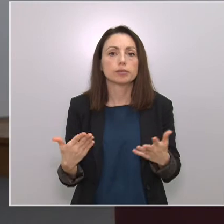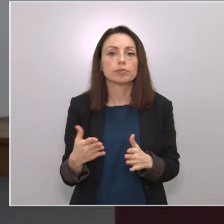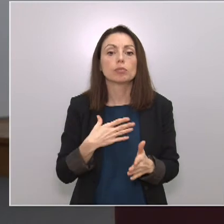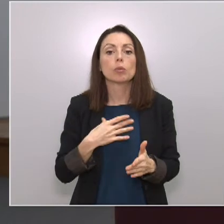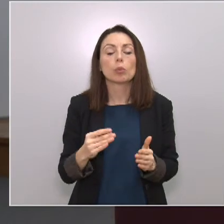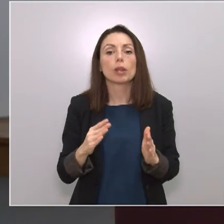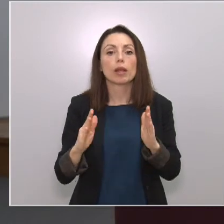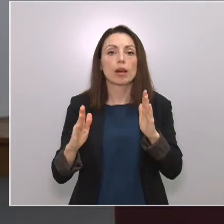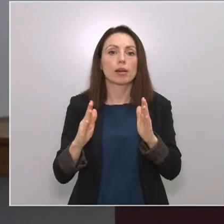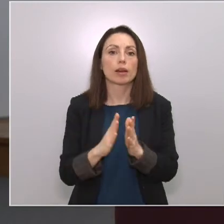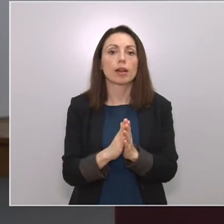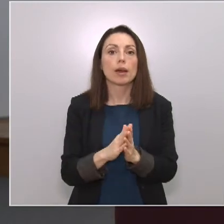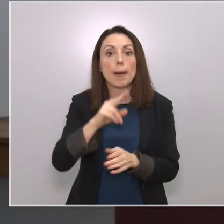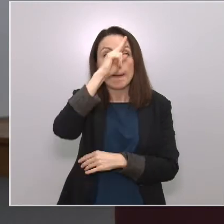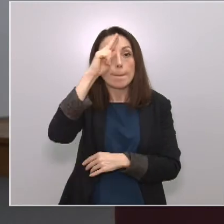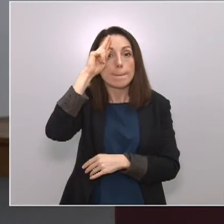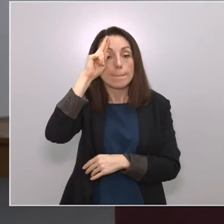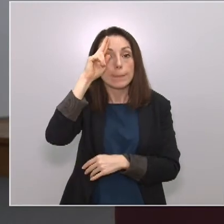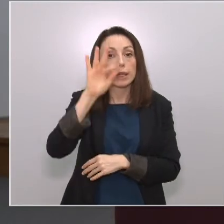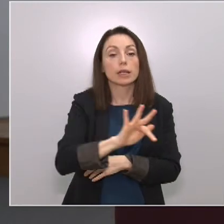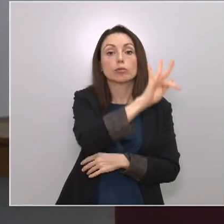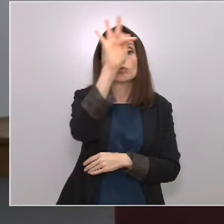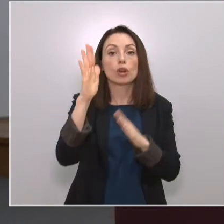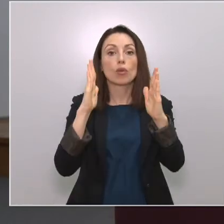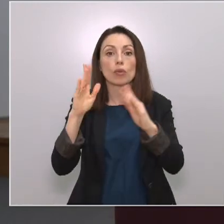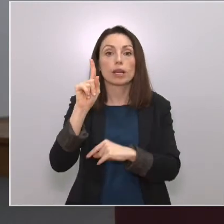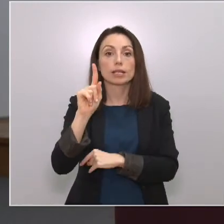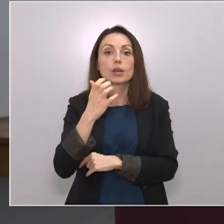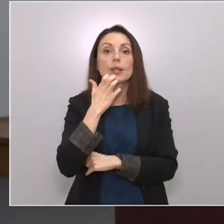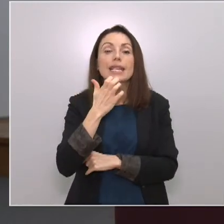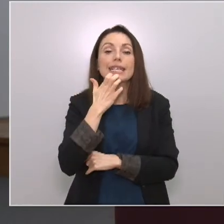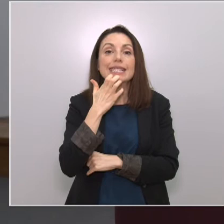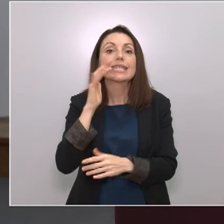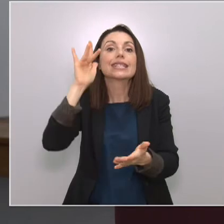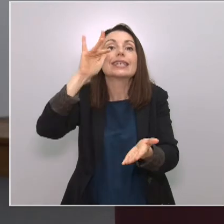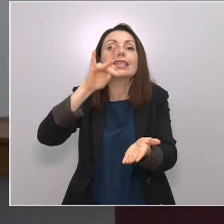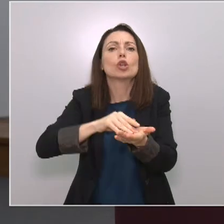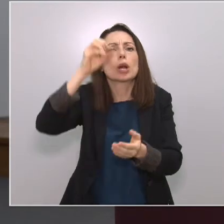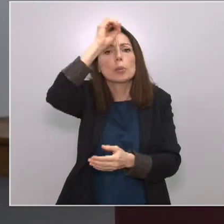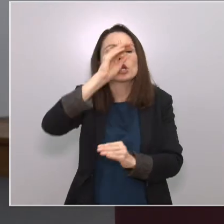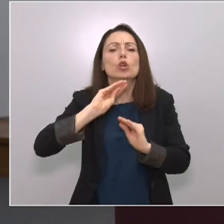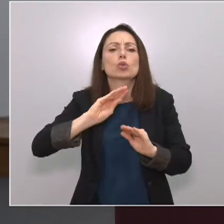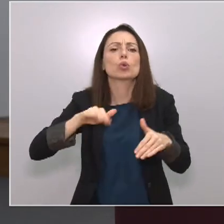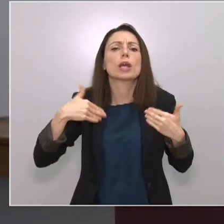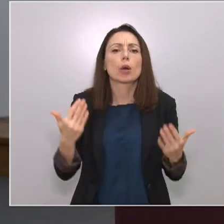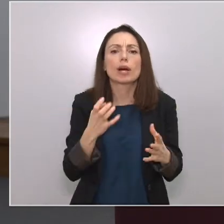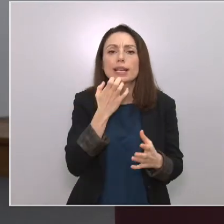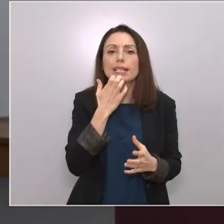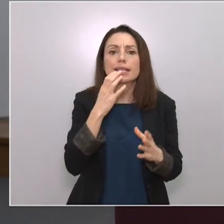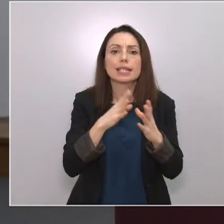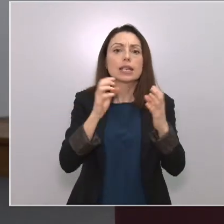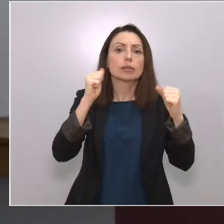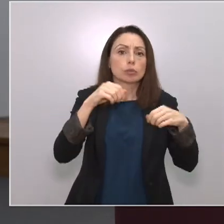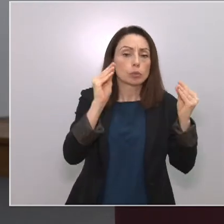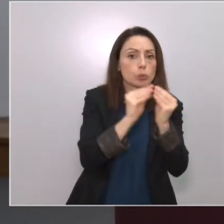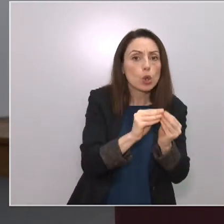de que pasara Madrid a la fase 1, en el caso de que así fuera, qué opinión tiene si se produjera en un futuro, ¿no? Si está de acuerdo, si la decisión es